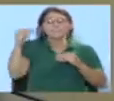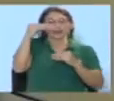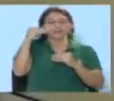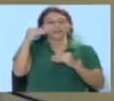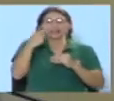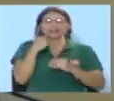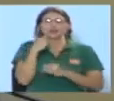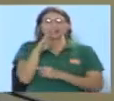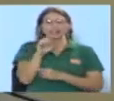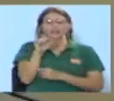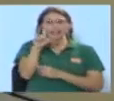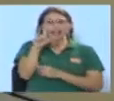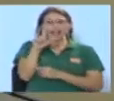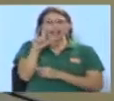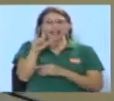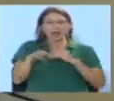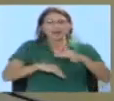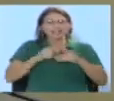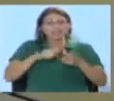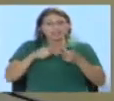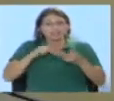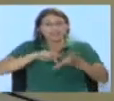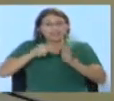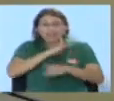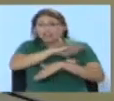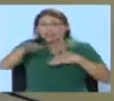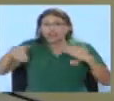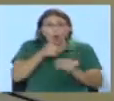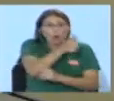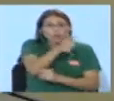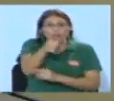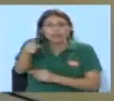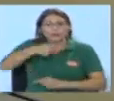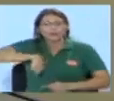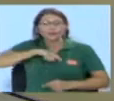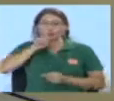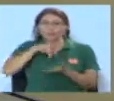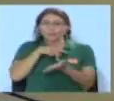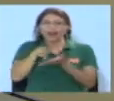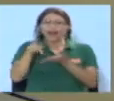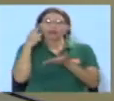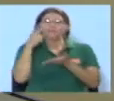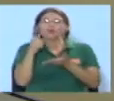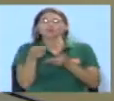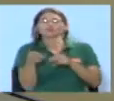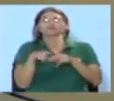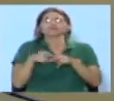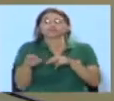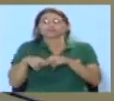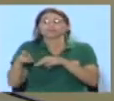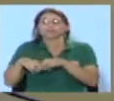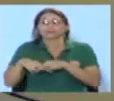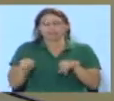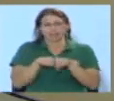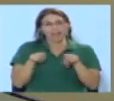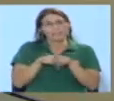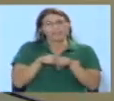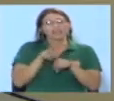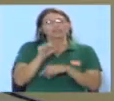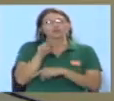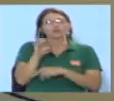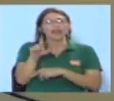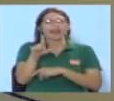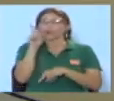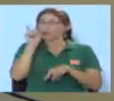todos vamos a tener que pagar por un excedente. Y acá viene otro problema que es que no ha podido resolver SUTEL, que es cuál